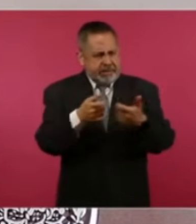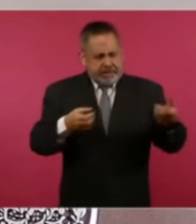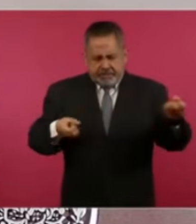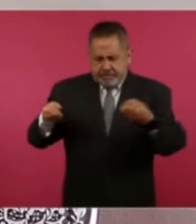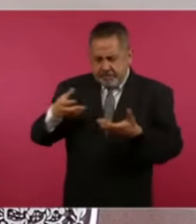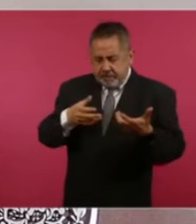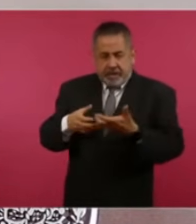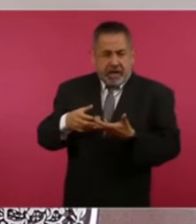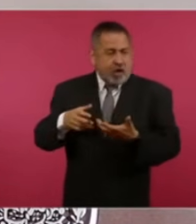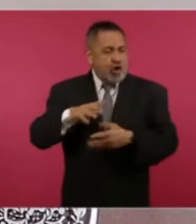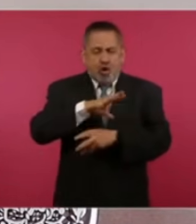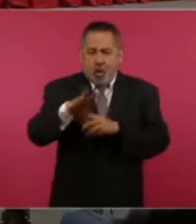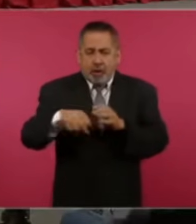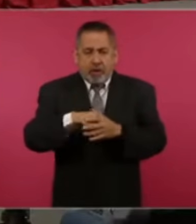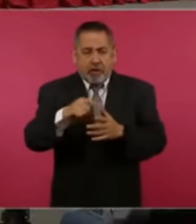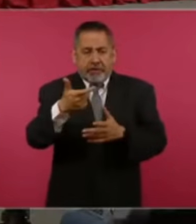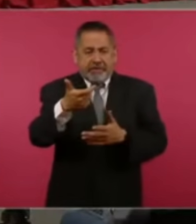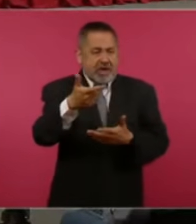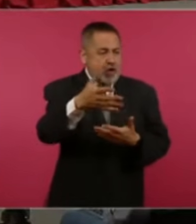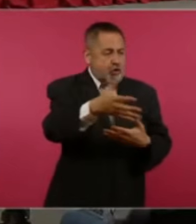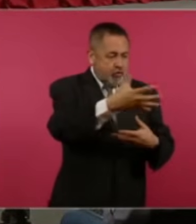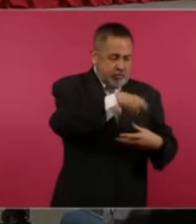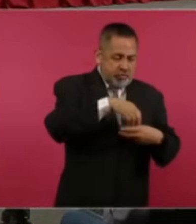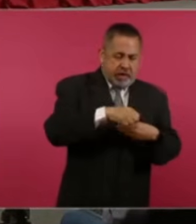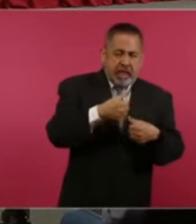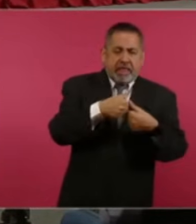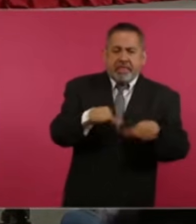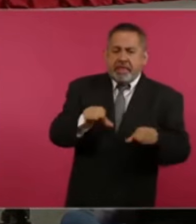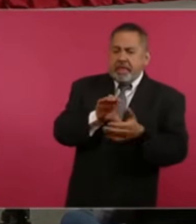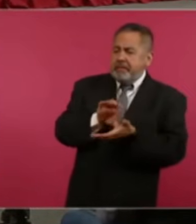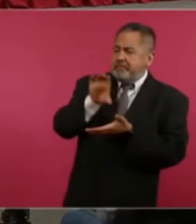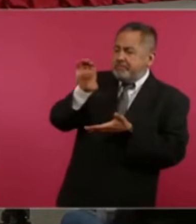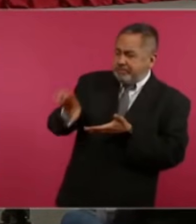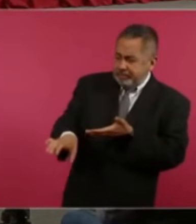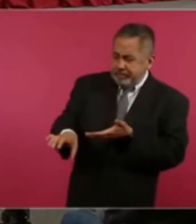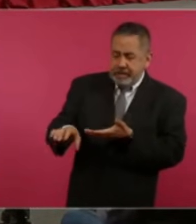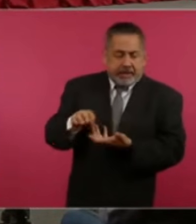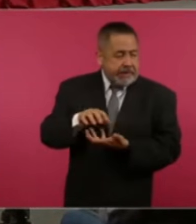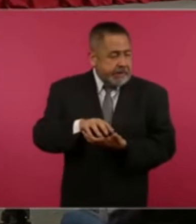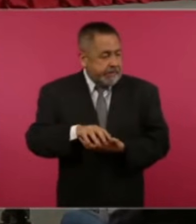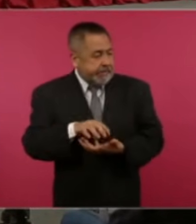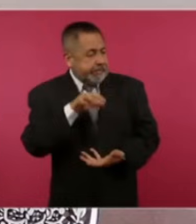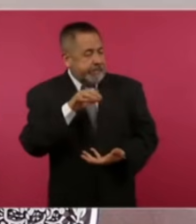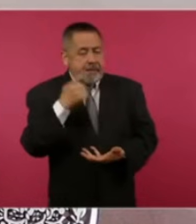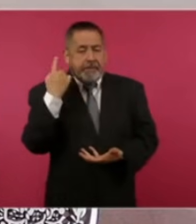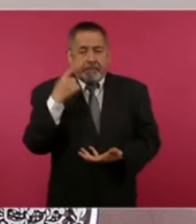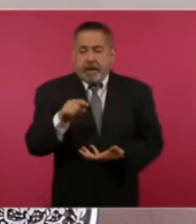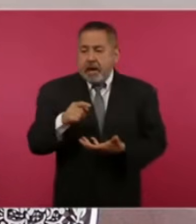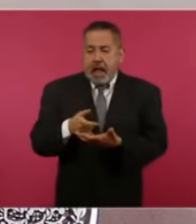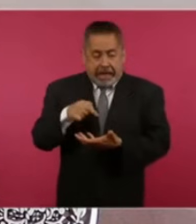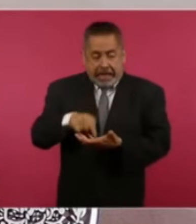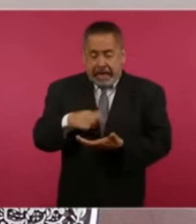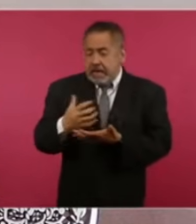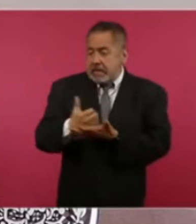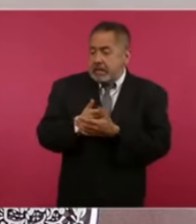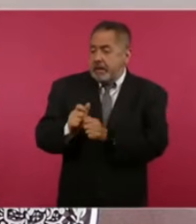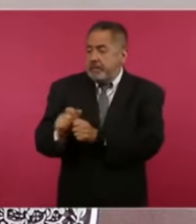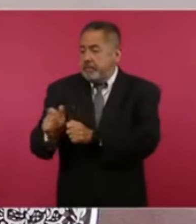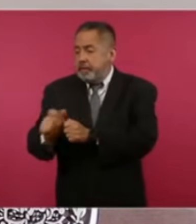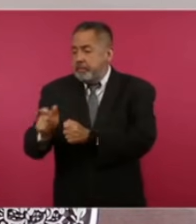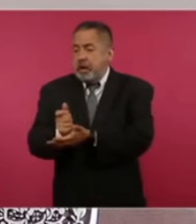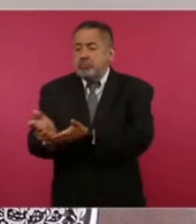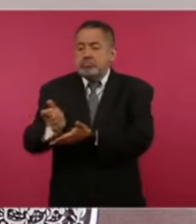deberán transferir los recursos al fondo para que las y los trabajadores puedan acceder a